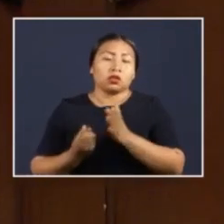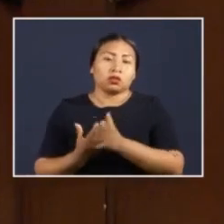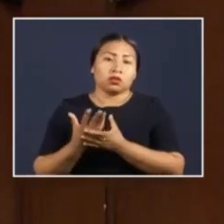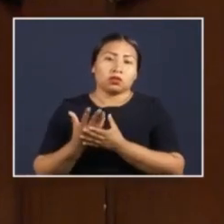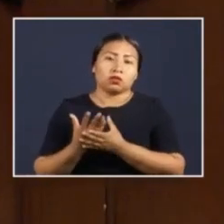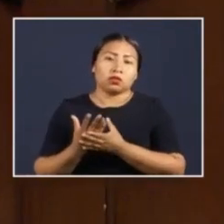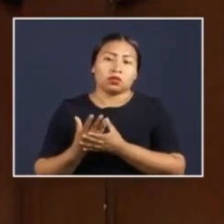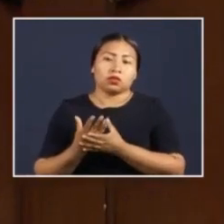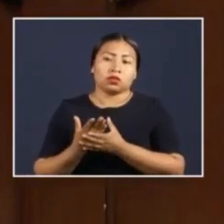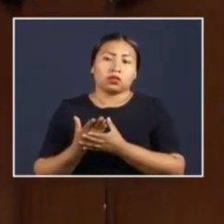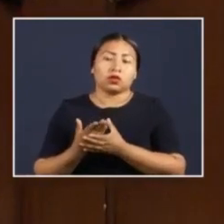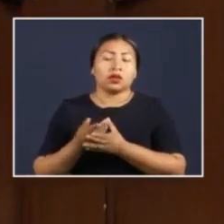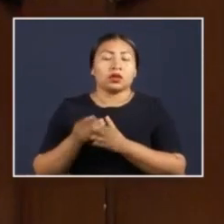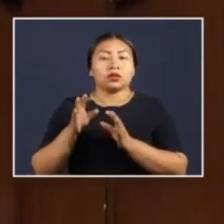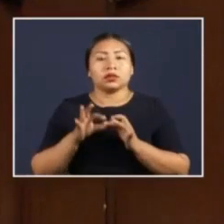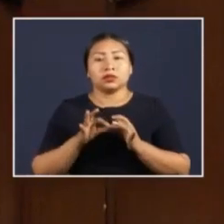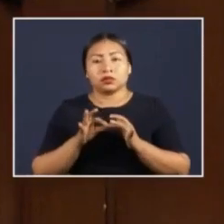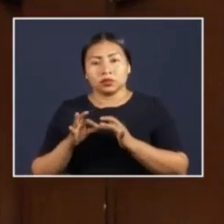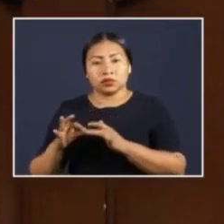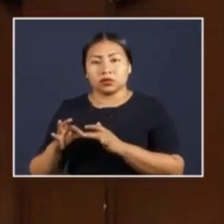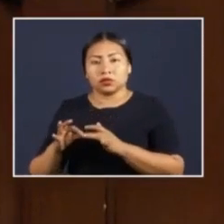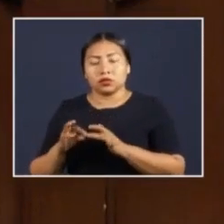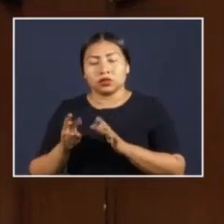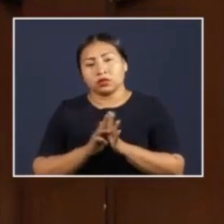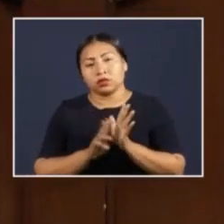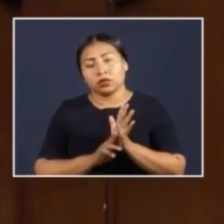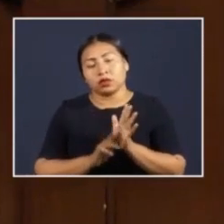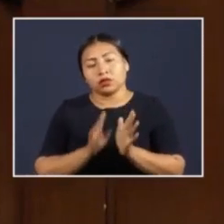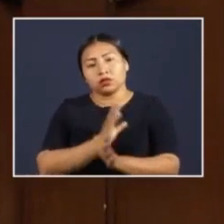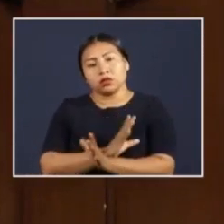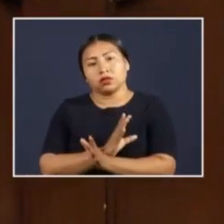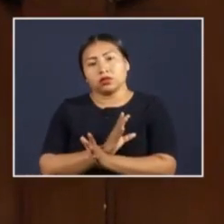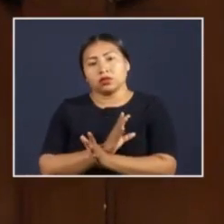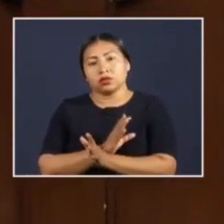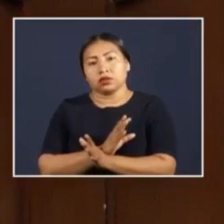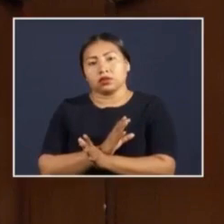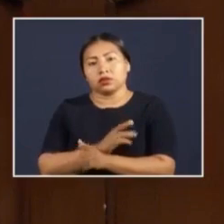especializado en materia de seguridad penitenciaria